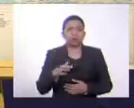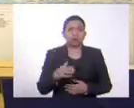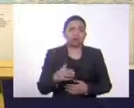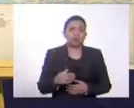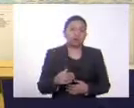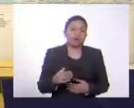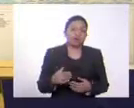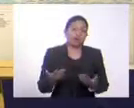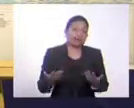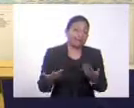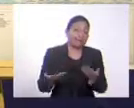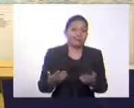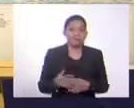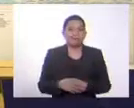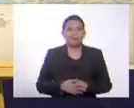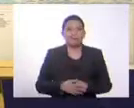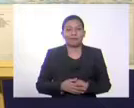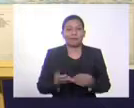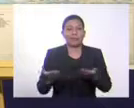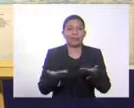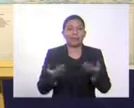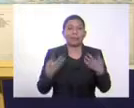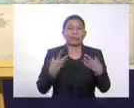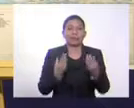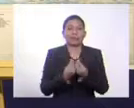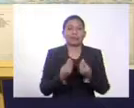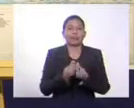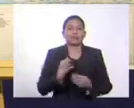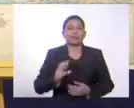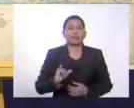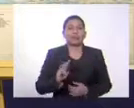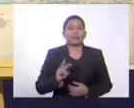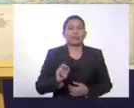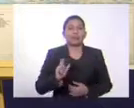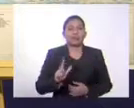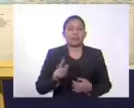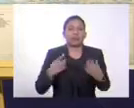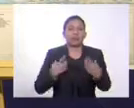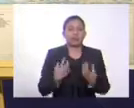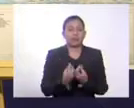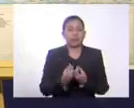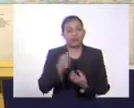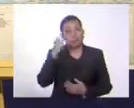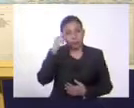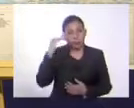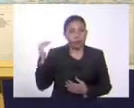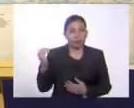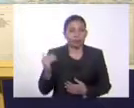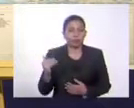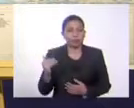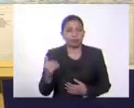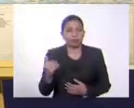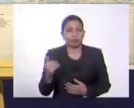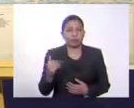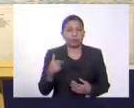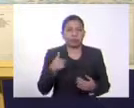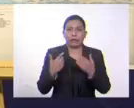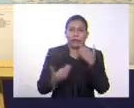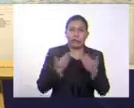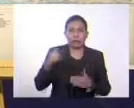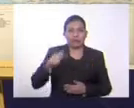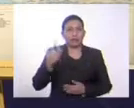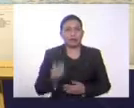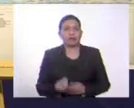sociedad política, que es lo que hemos venido hablando durante esta jornada. Pero tenemos un ejemplo. Y este ejemplo